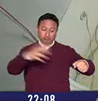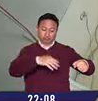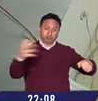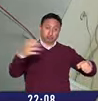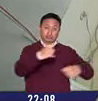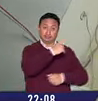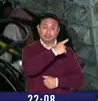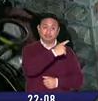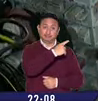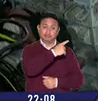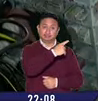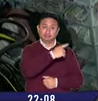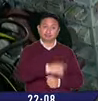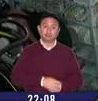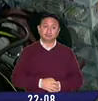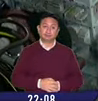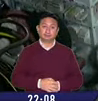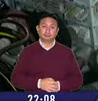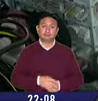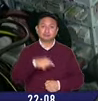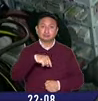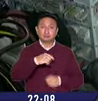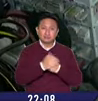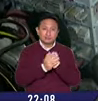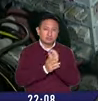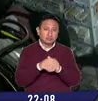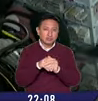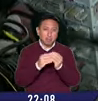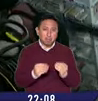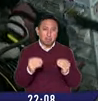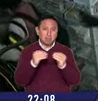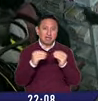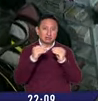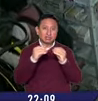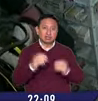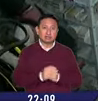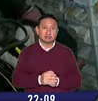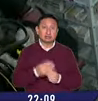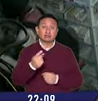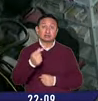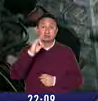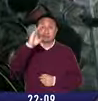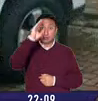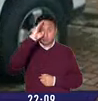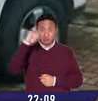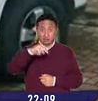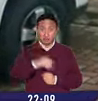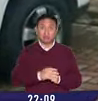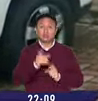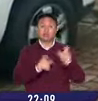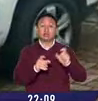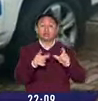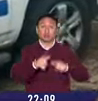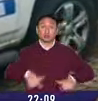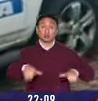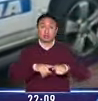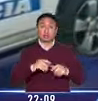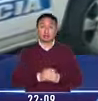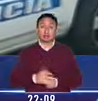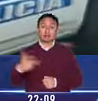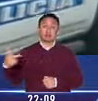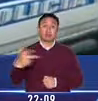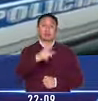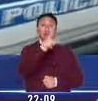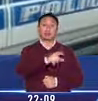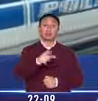en sus mochilas, pero su avaricia les jugó una mala pasada, pues del rápido accionar de la policía y los moradores del lugar lograron